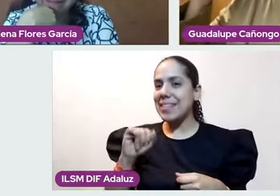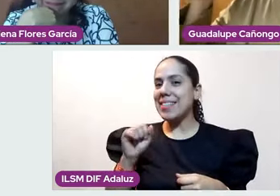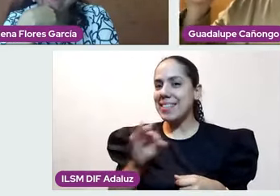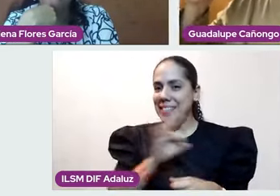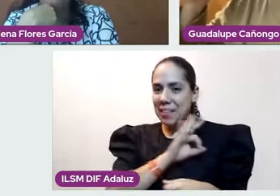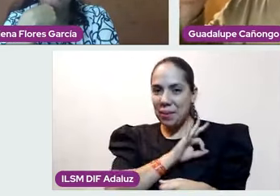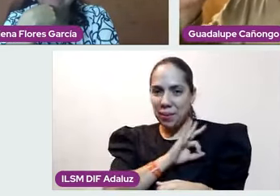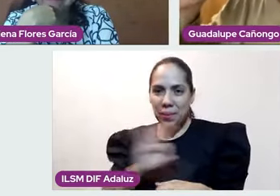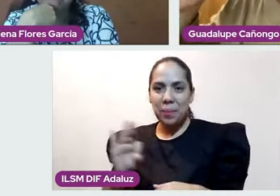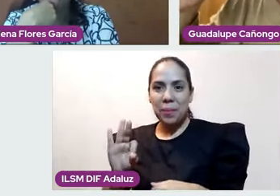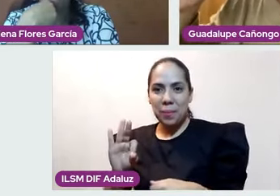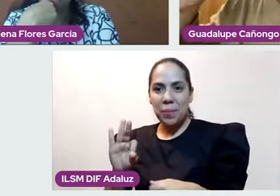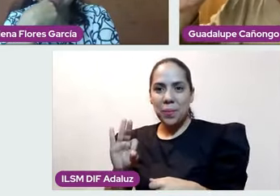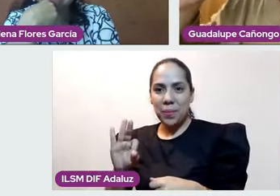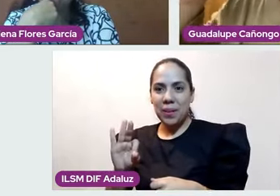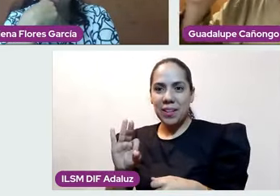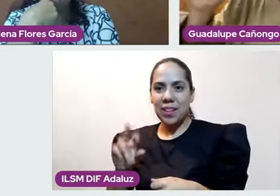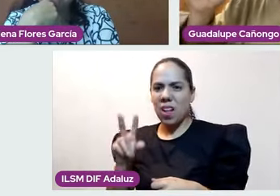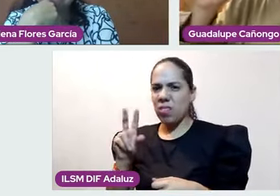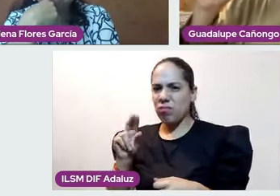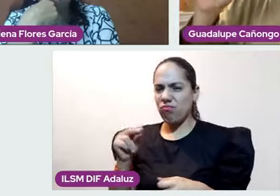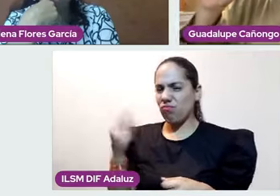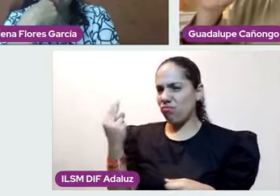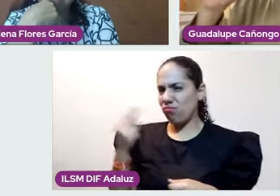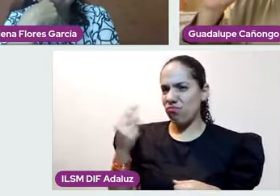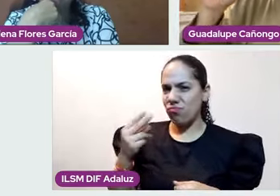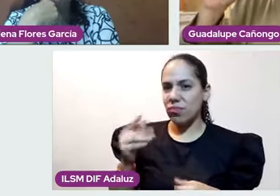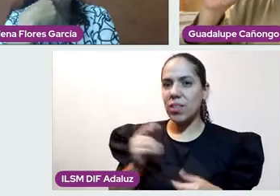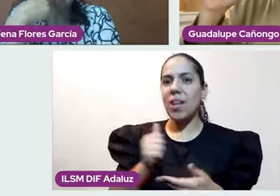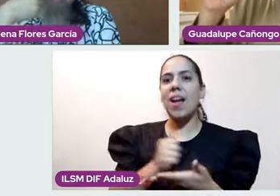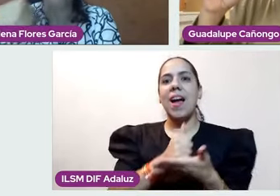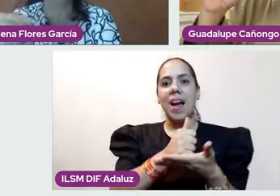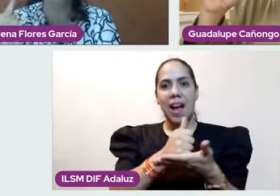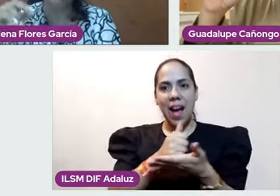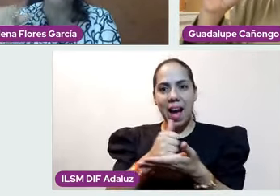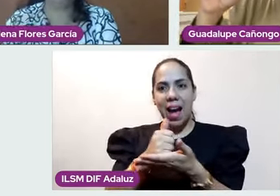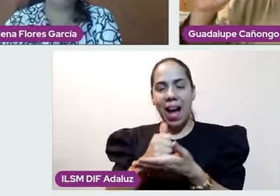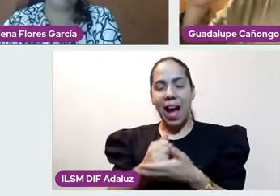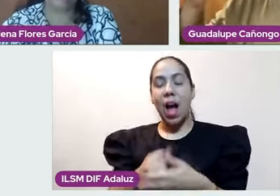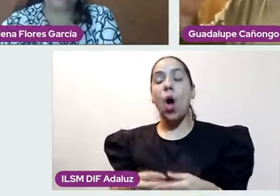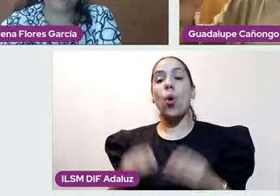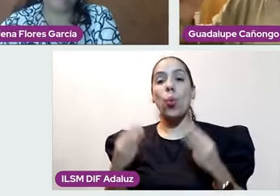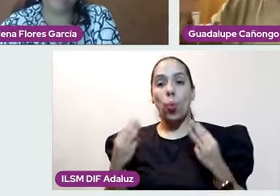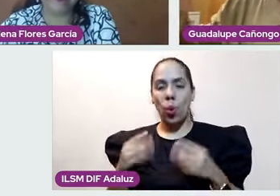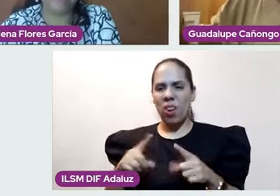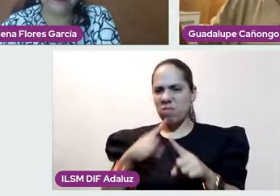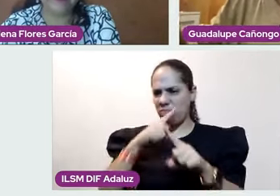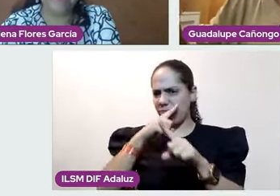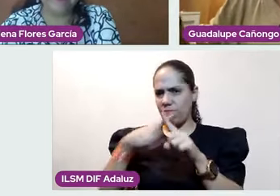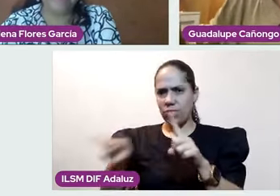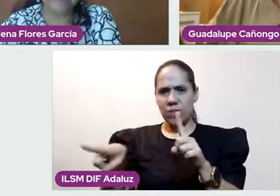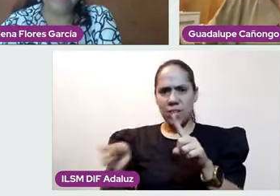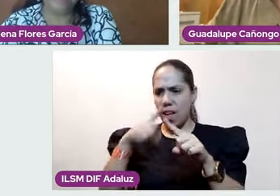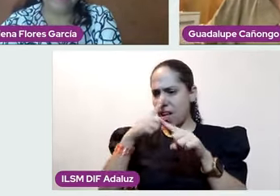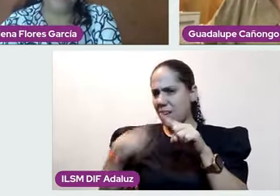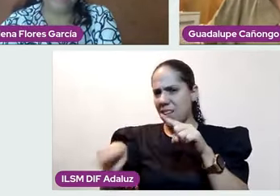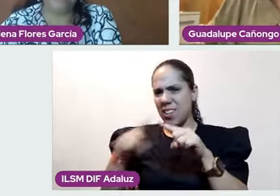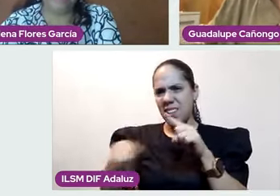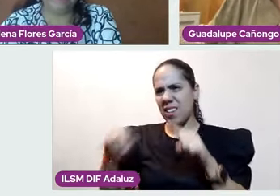va poco a poquito minando esa falsa idea y va construyendo